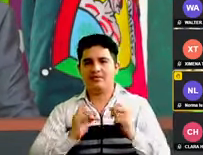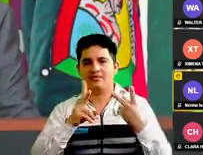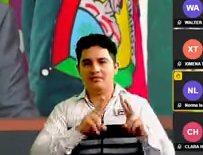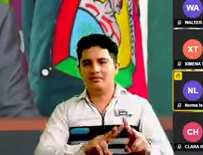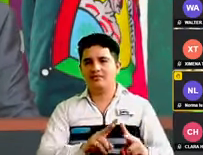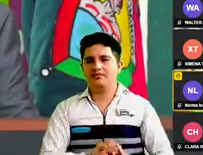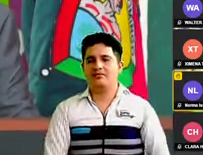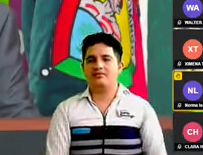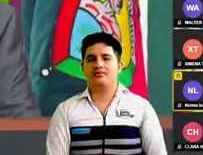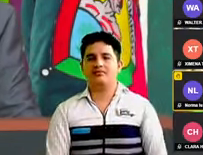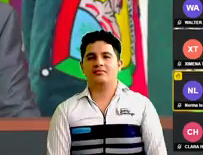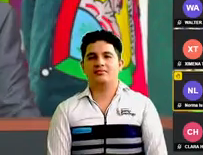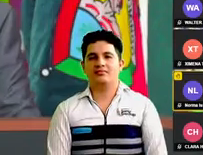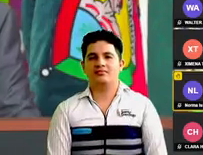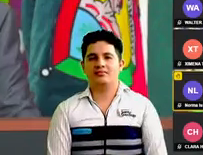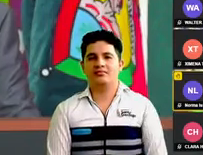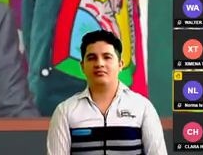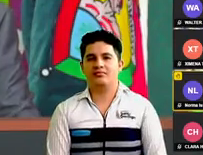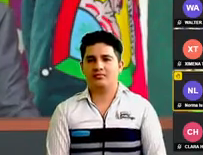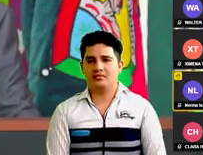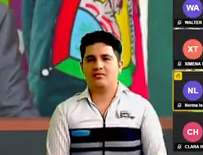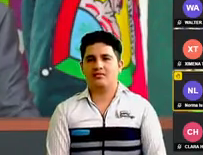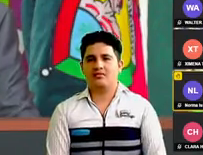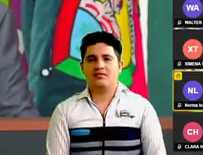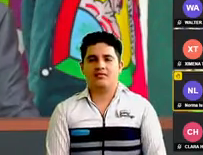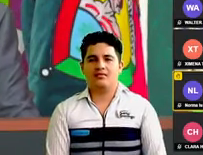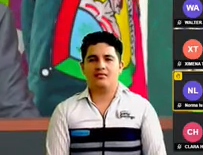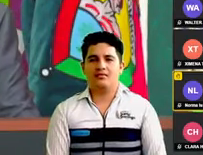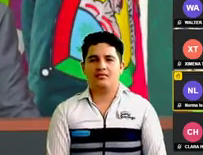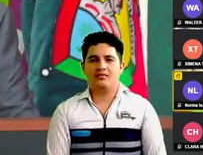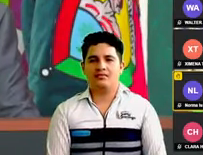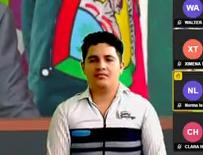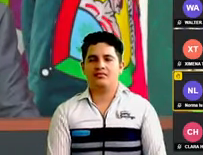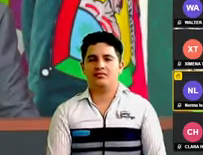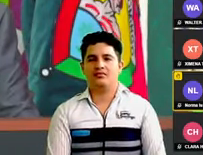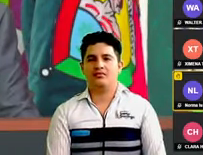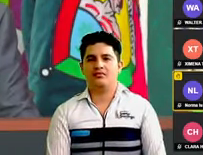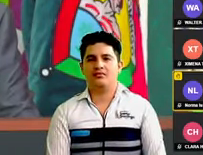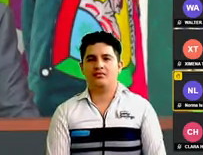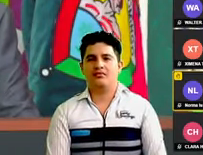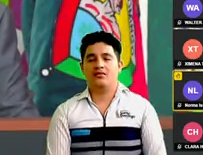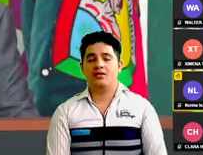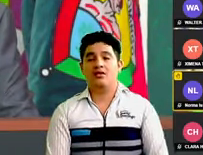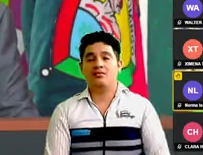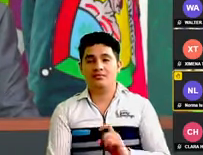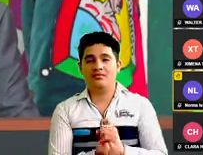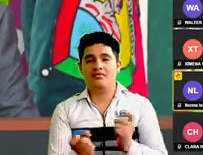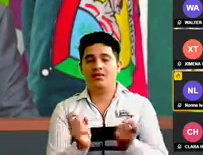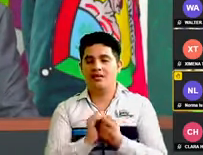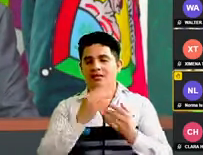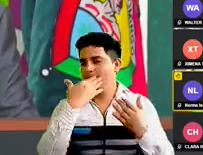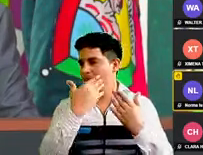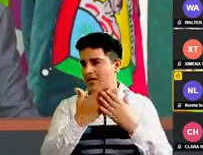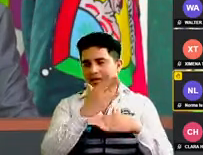nuestra zona crece rápido y está muy bonito ese estadio en las fotografías. Es que gracias a los compañeros que